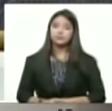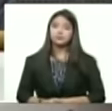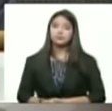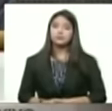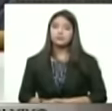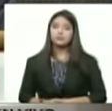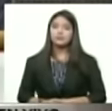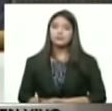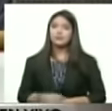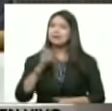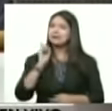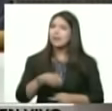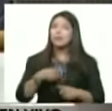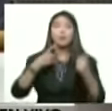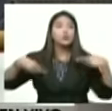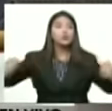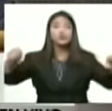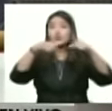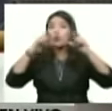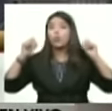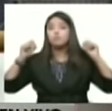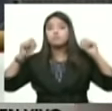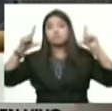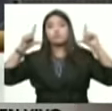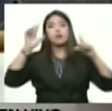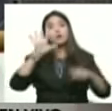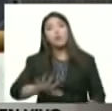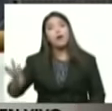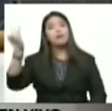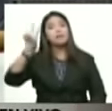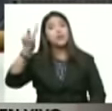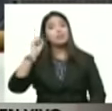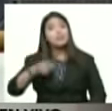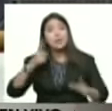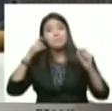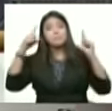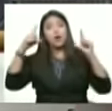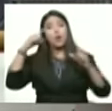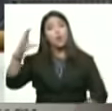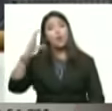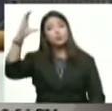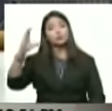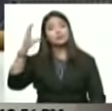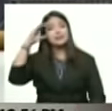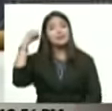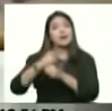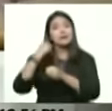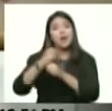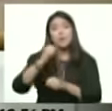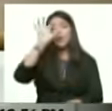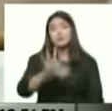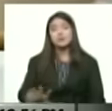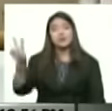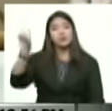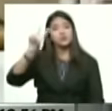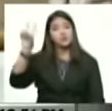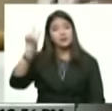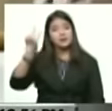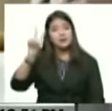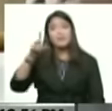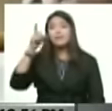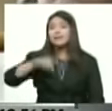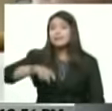nos debe llevar a un despertar nacional de la conciencia productiva del país, de